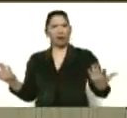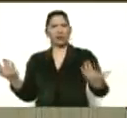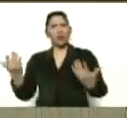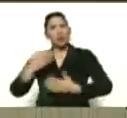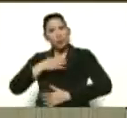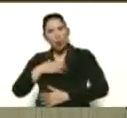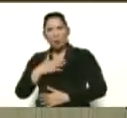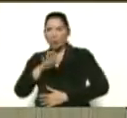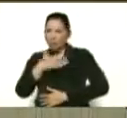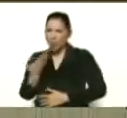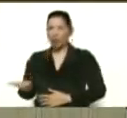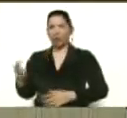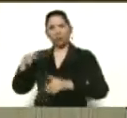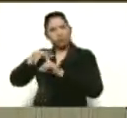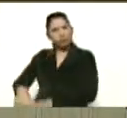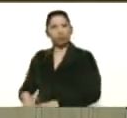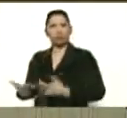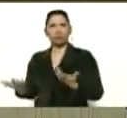tan mezquino?